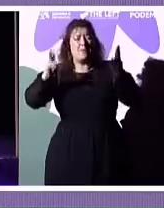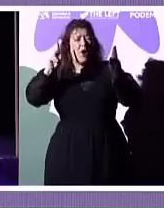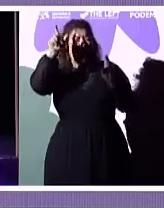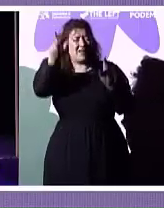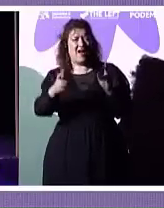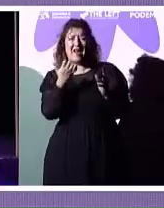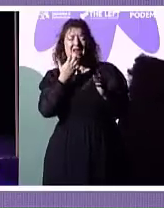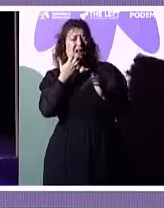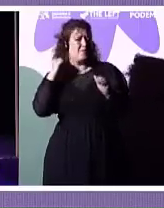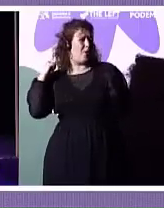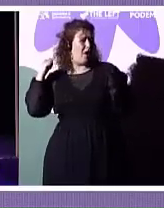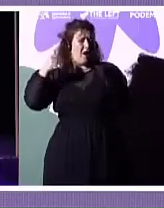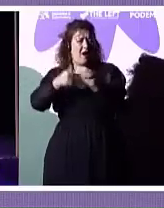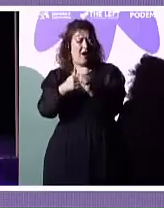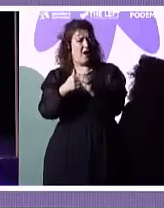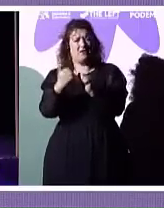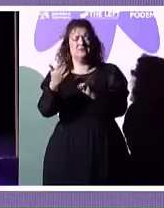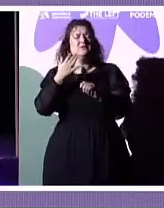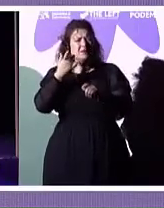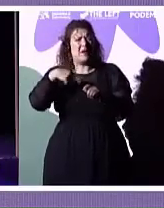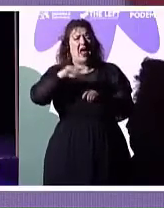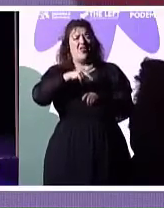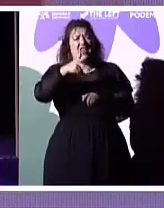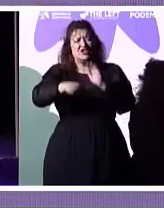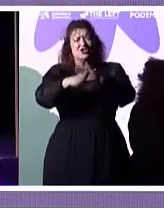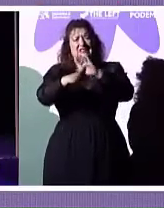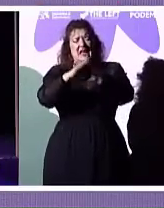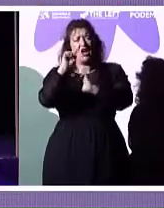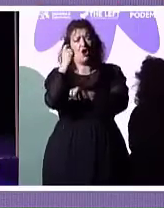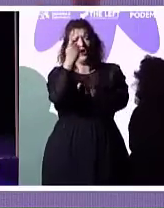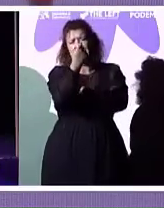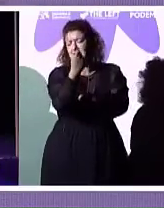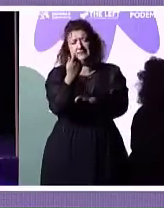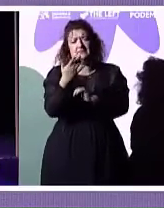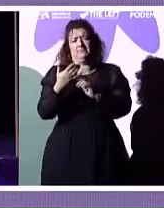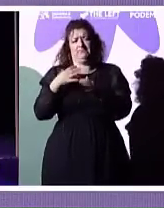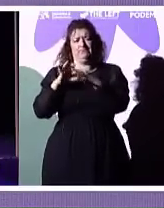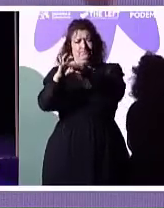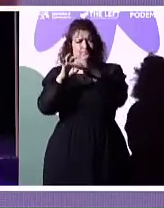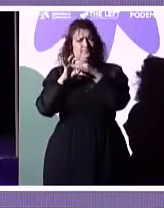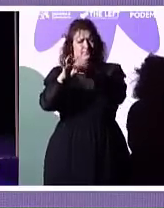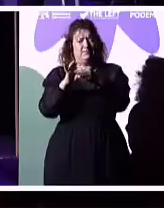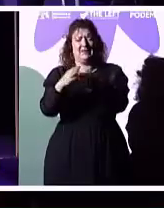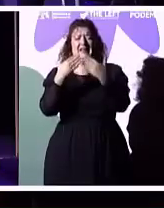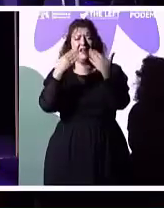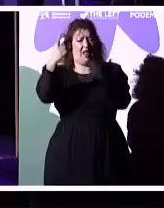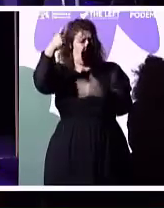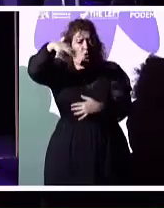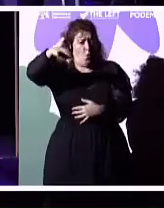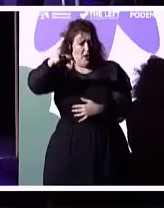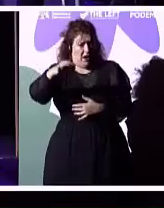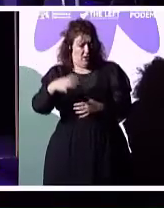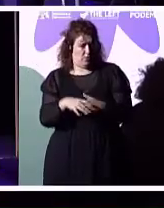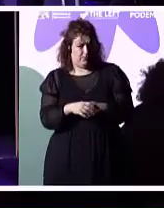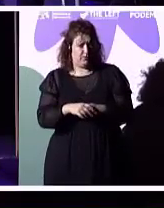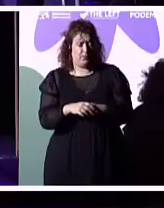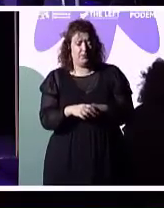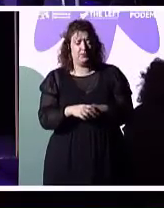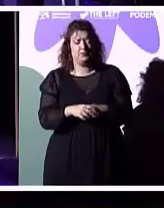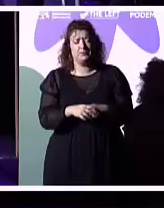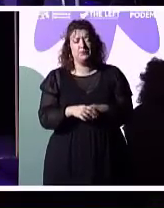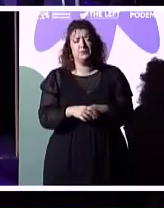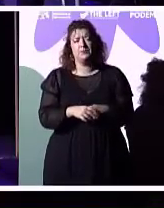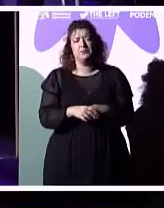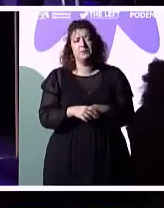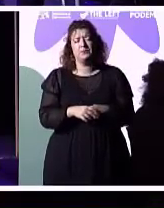única posibilidad de seguir conquistando derechos en nuestro país Gracias también a nuestros